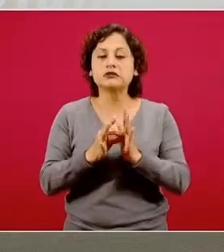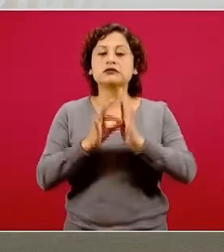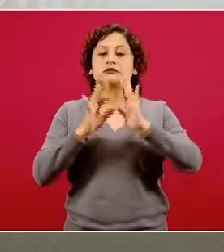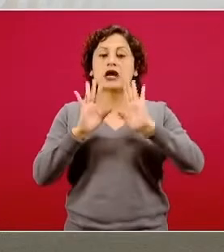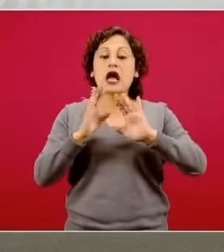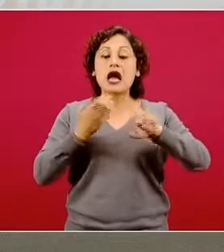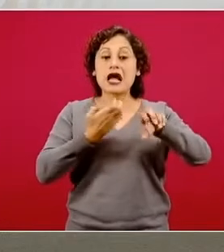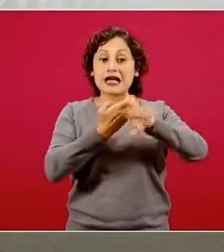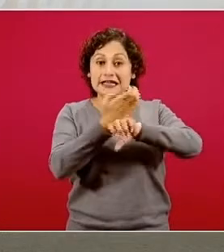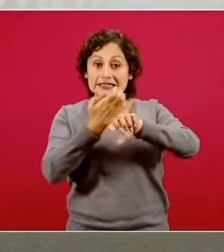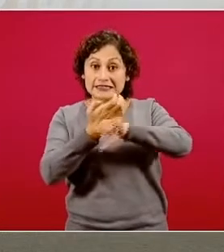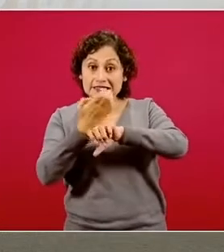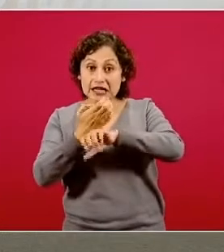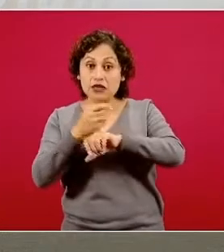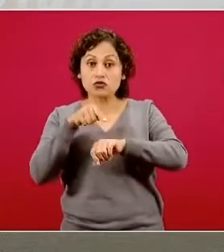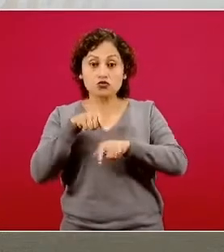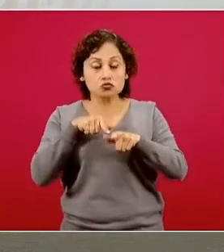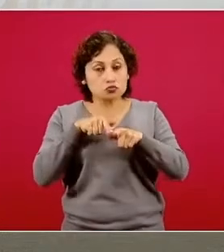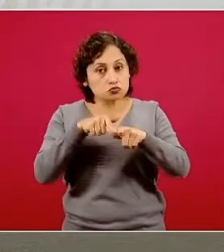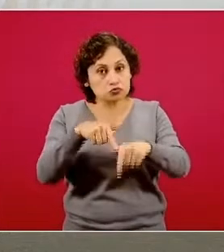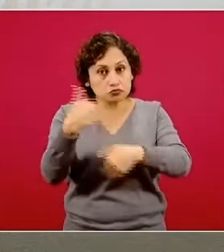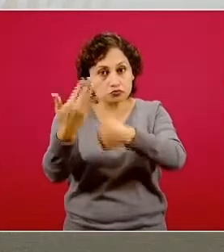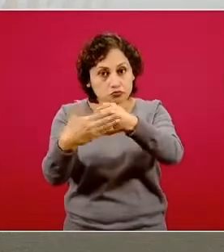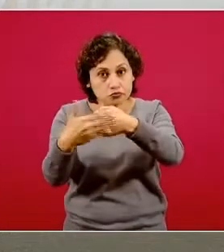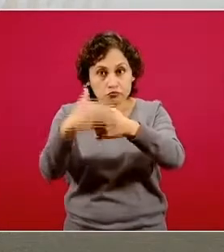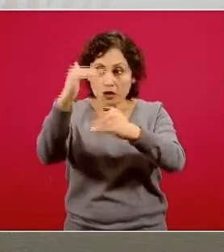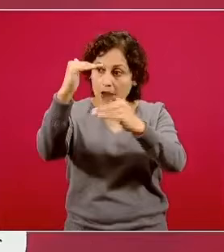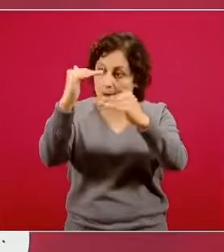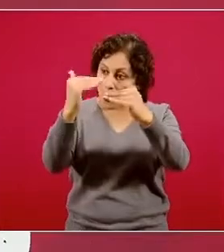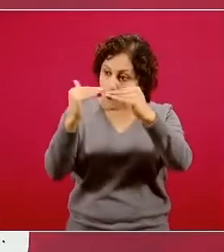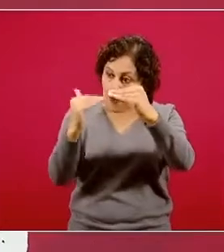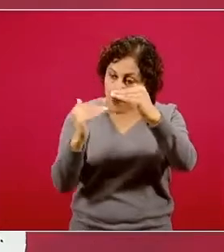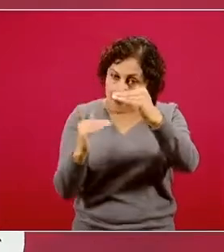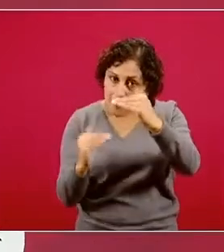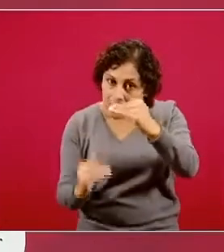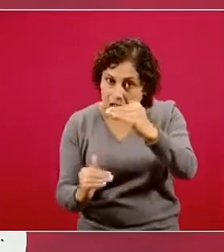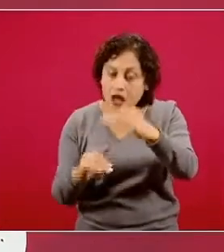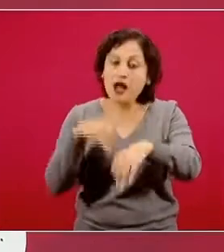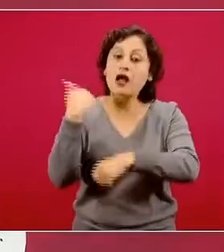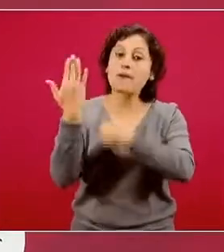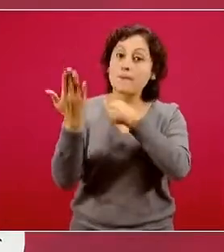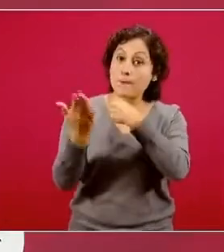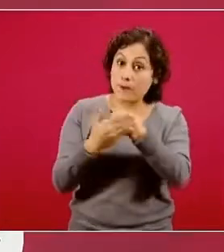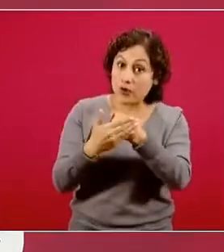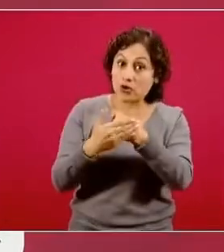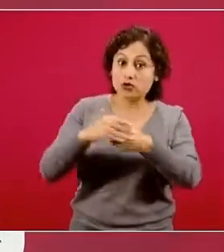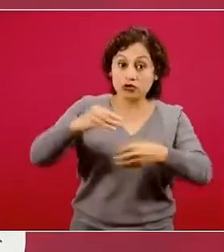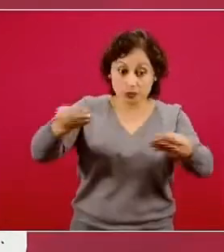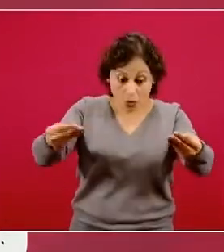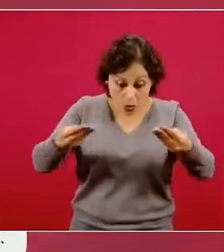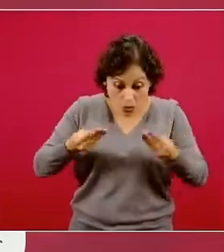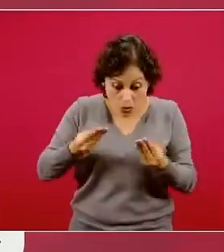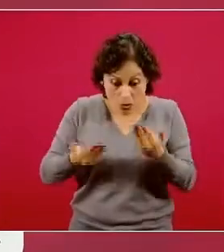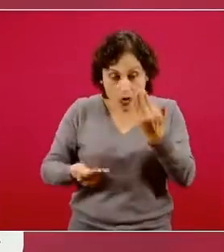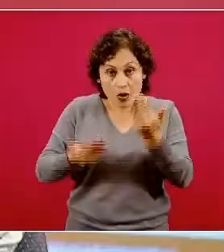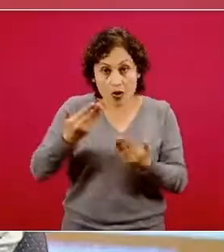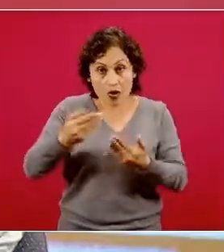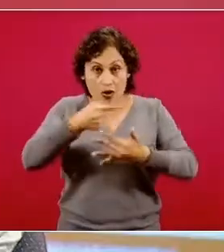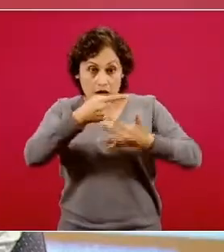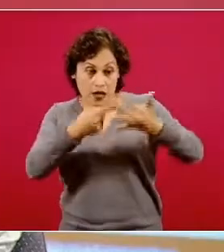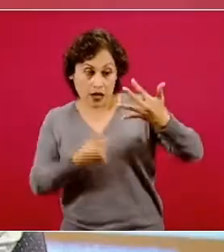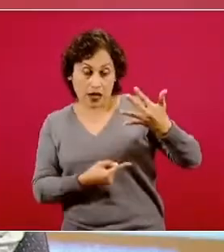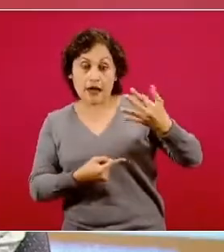esa trayectoria a la baja y en la siguiente estimación reducen 3 o 4 de sus